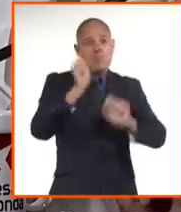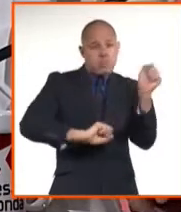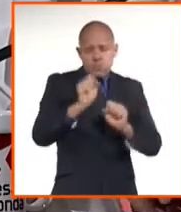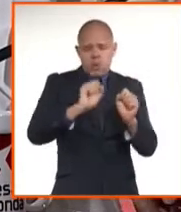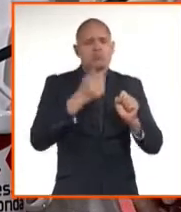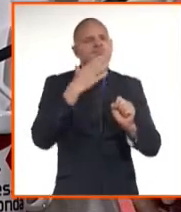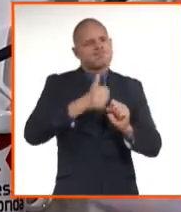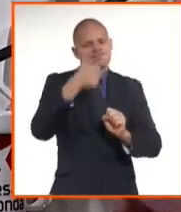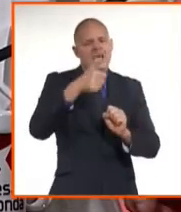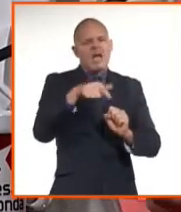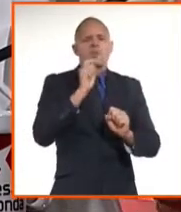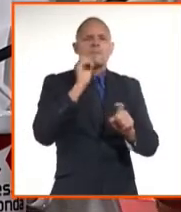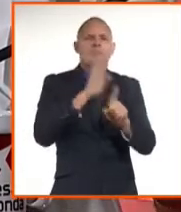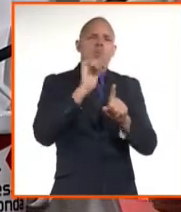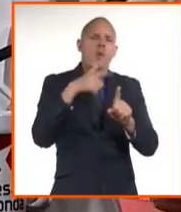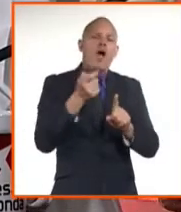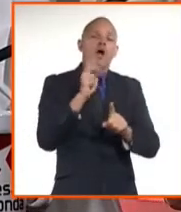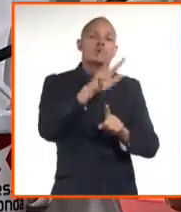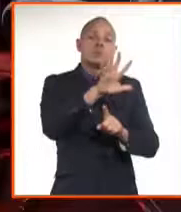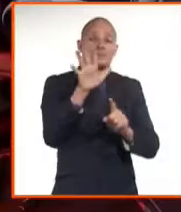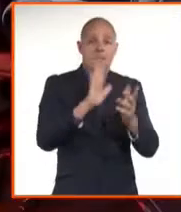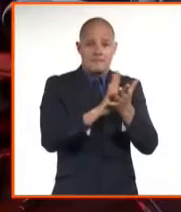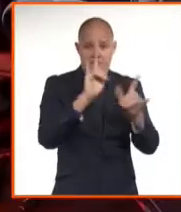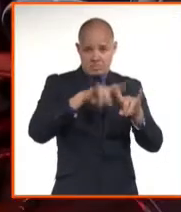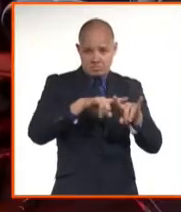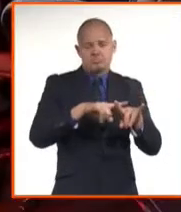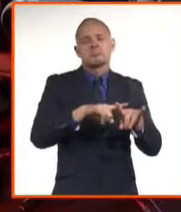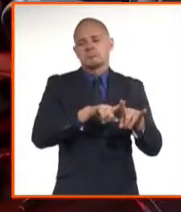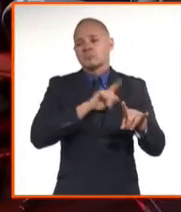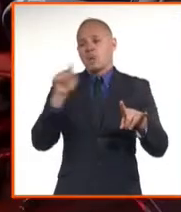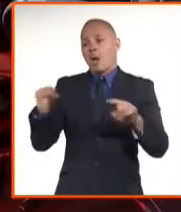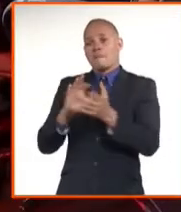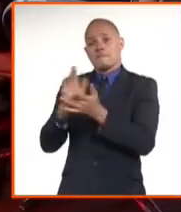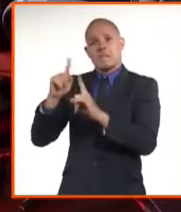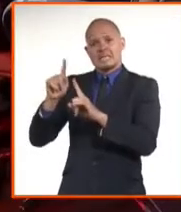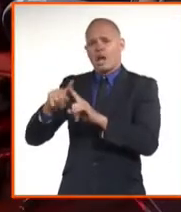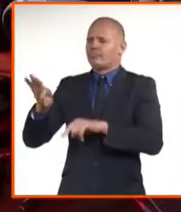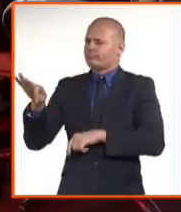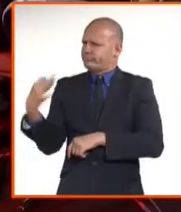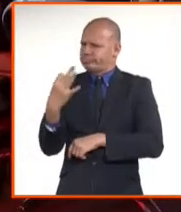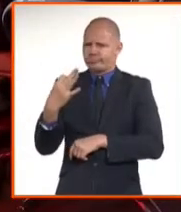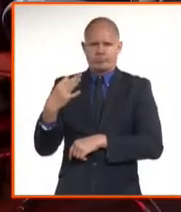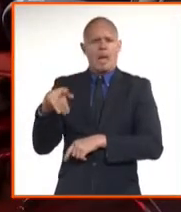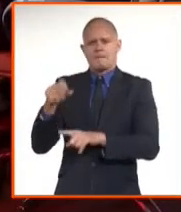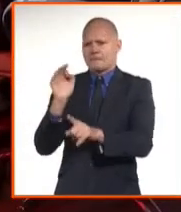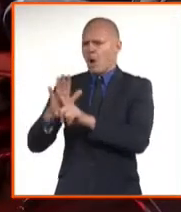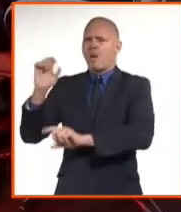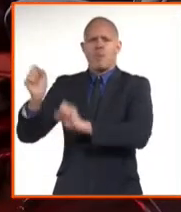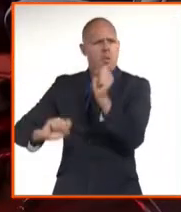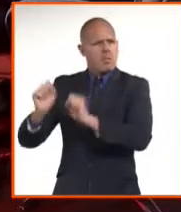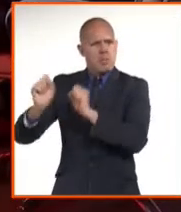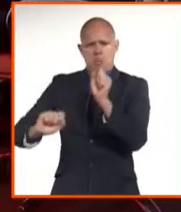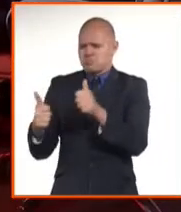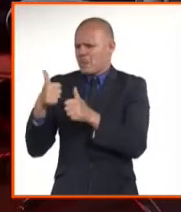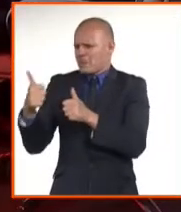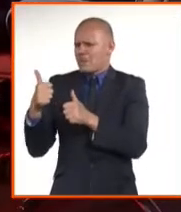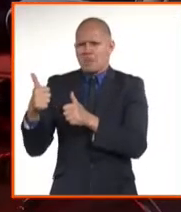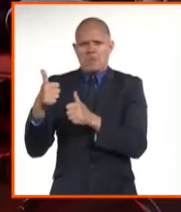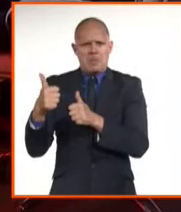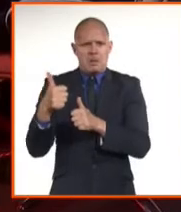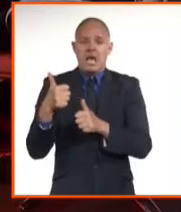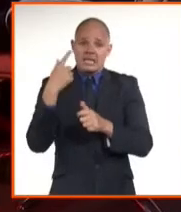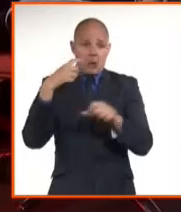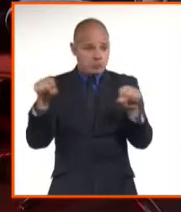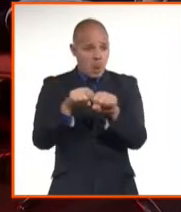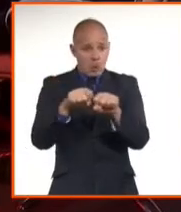el caso de Itera 240 megawatts. Decir que la unidad 1 de Felton, cuando salió para el mantenimiento que se le